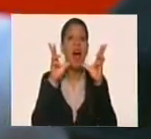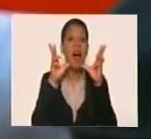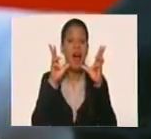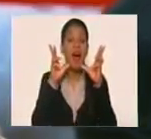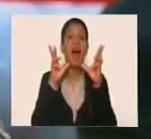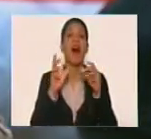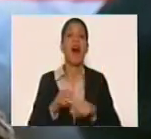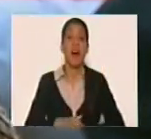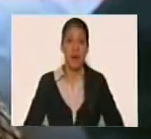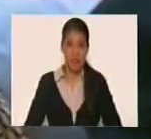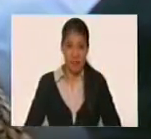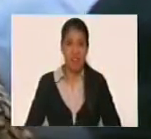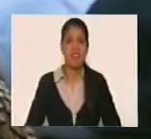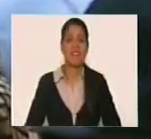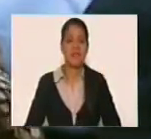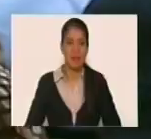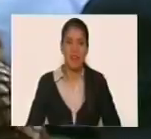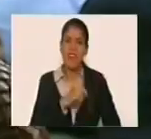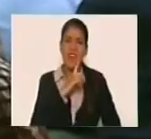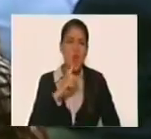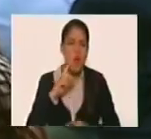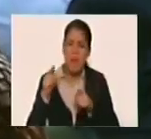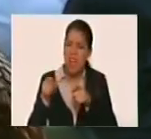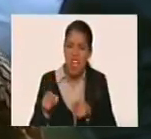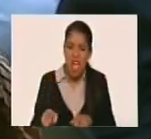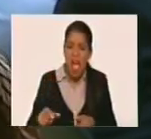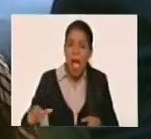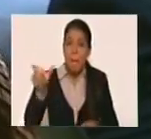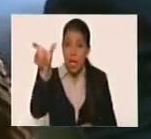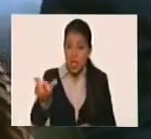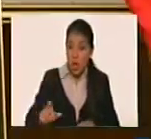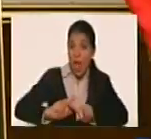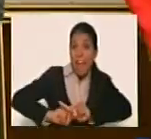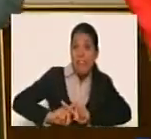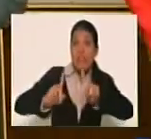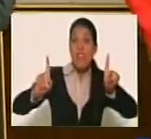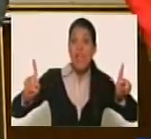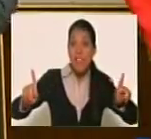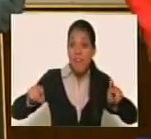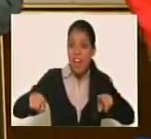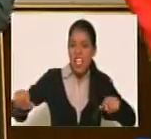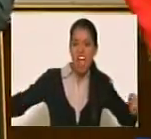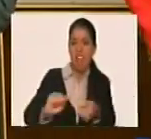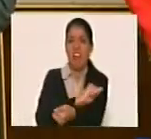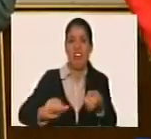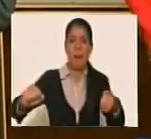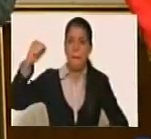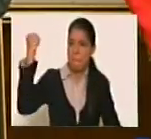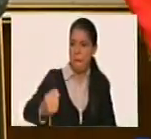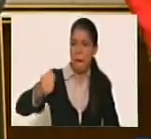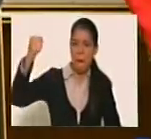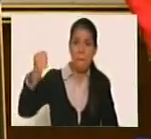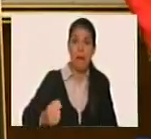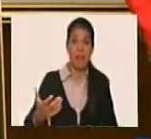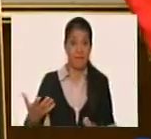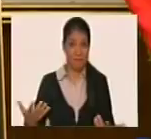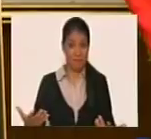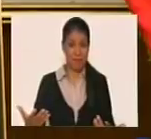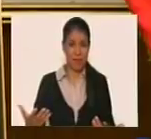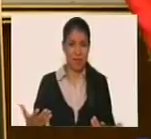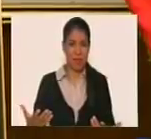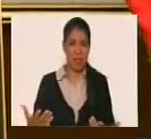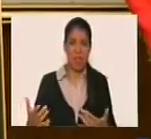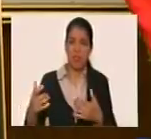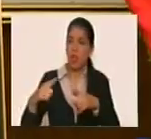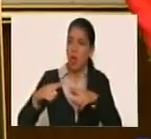Eso es, hay que buscar de exterminar a las personas que no son como nosotros. Y todos tienen que ser de una